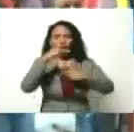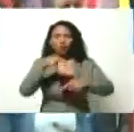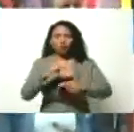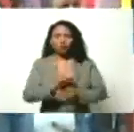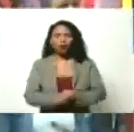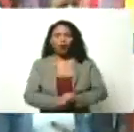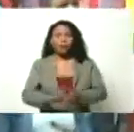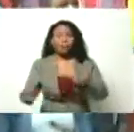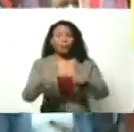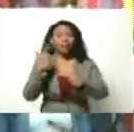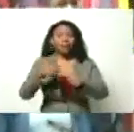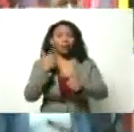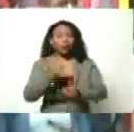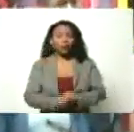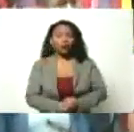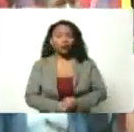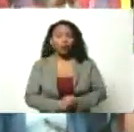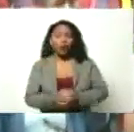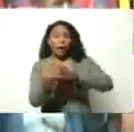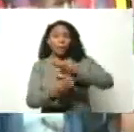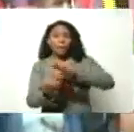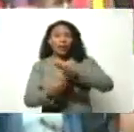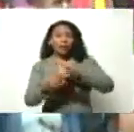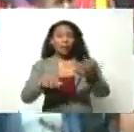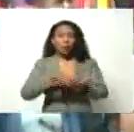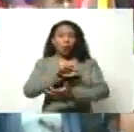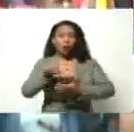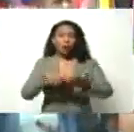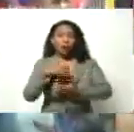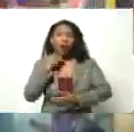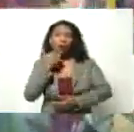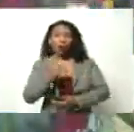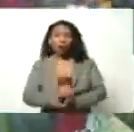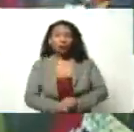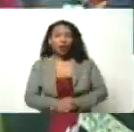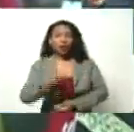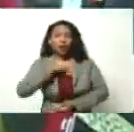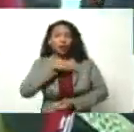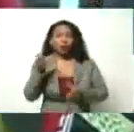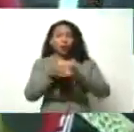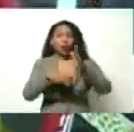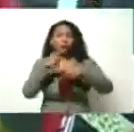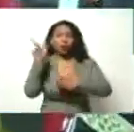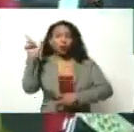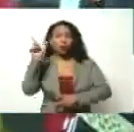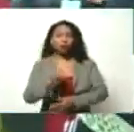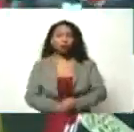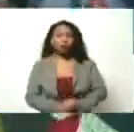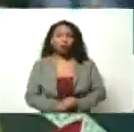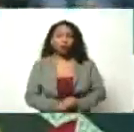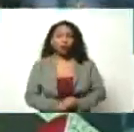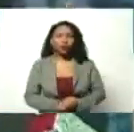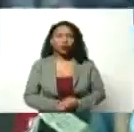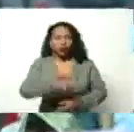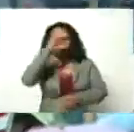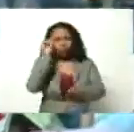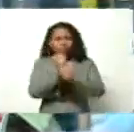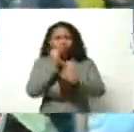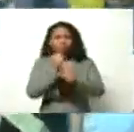principios vas a programáticas de nuestro partido y a